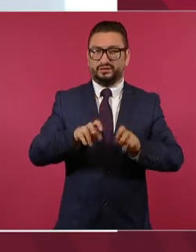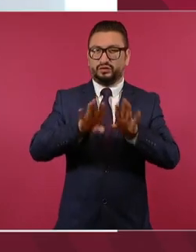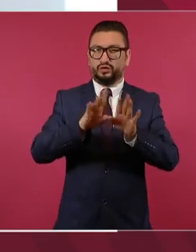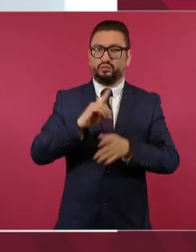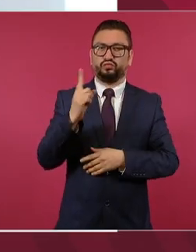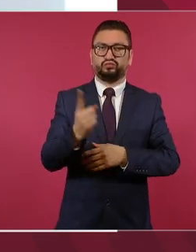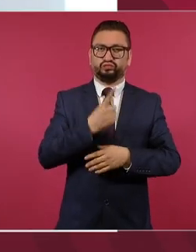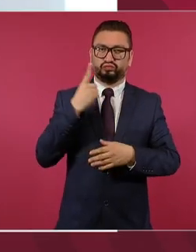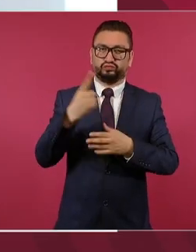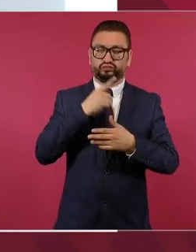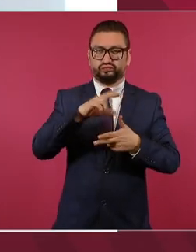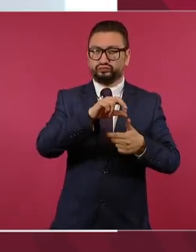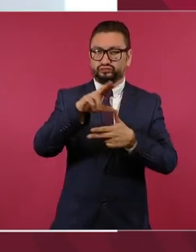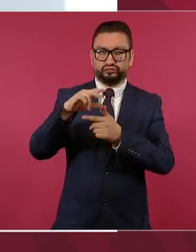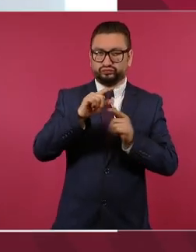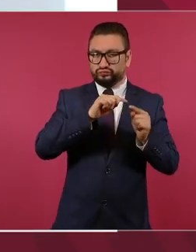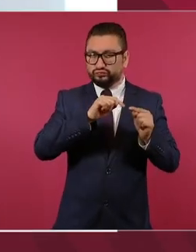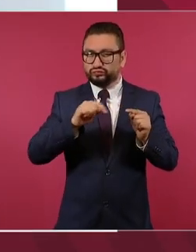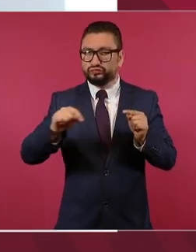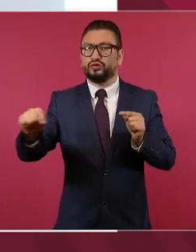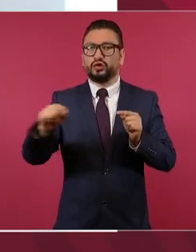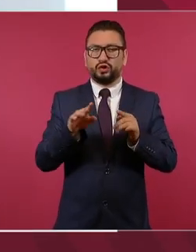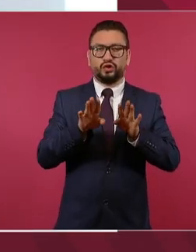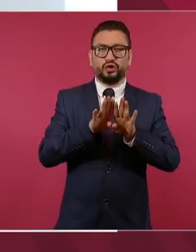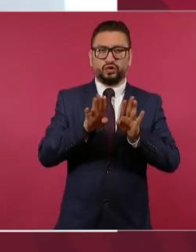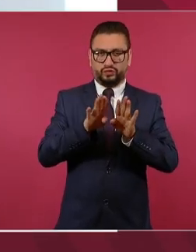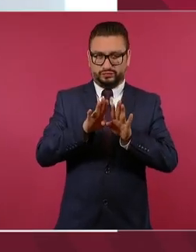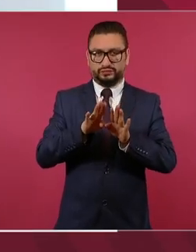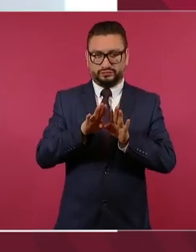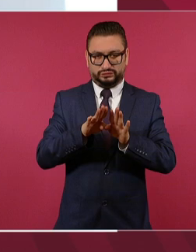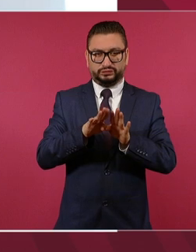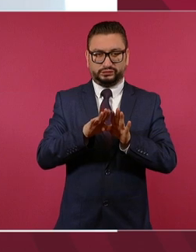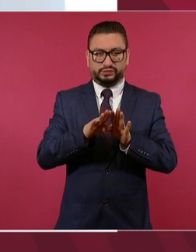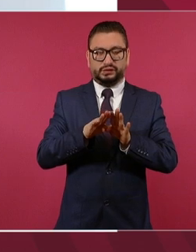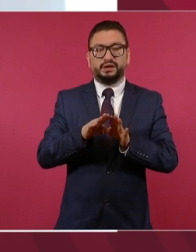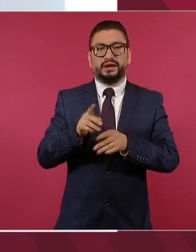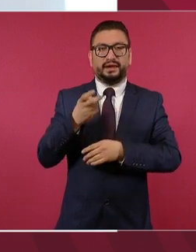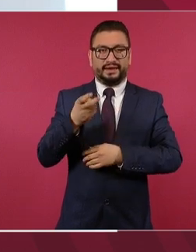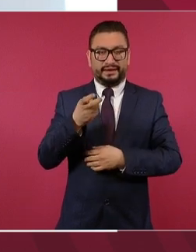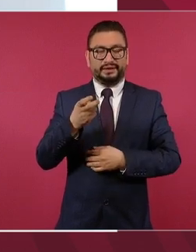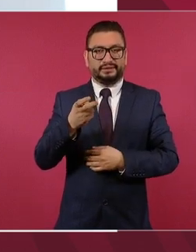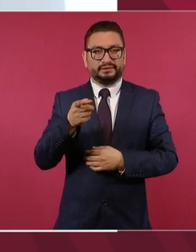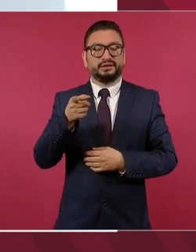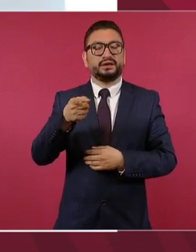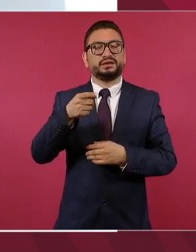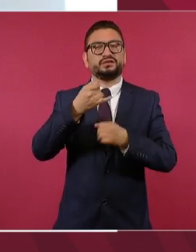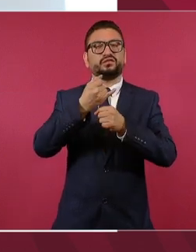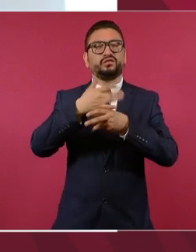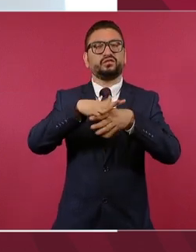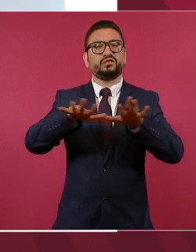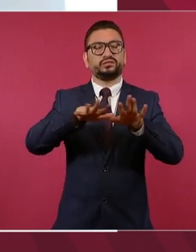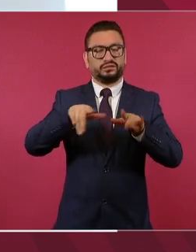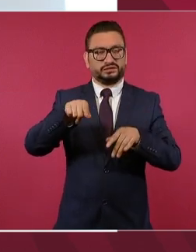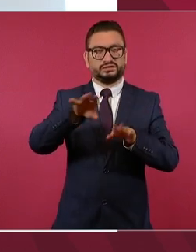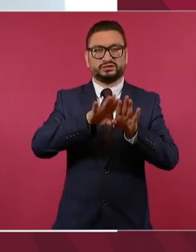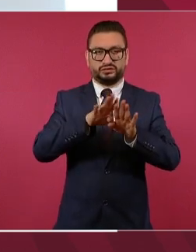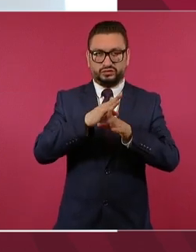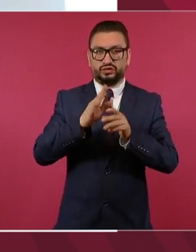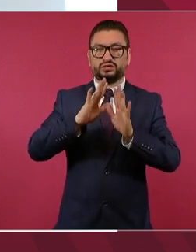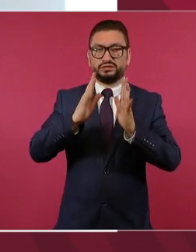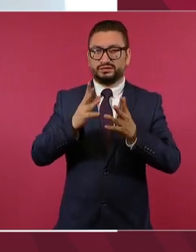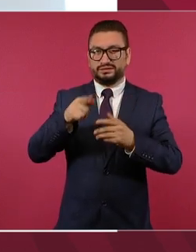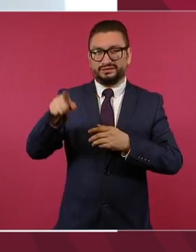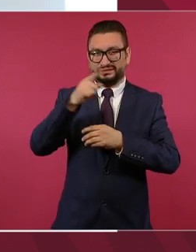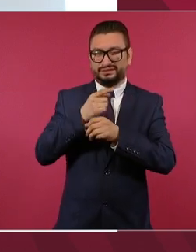trayectoria, ubicación y el pronóstico del huracán Beryl, con la información actualizada que nos brinda el